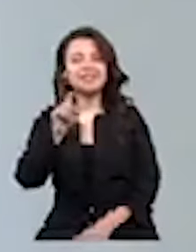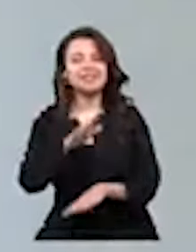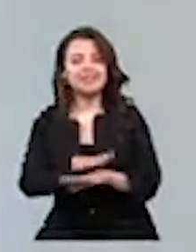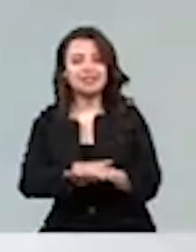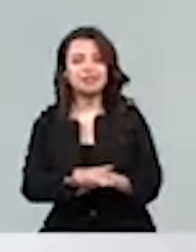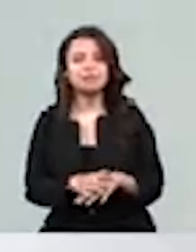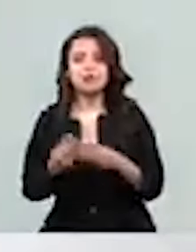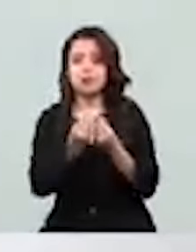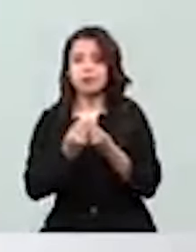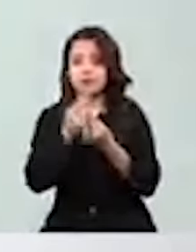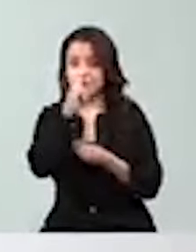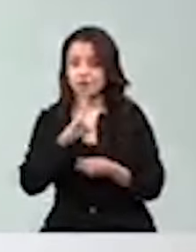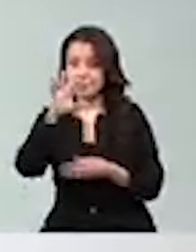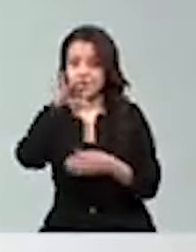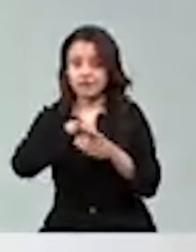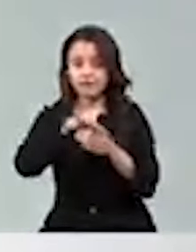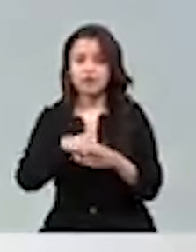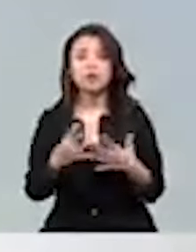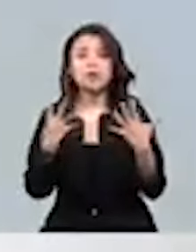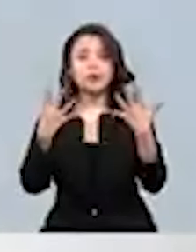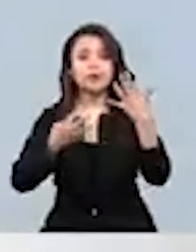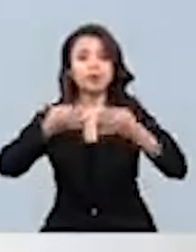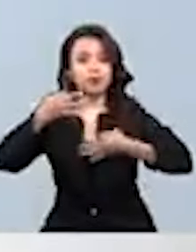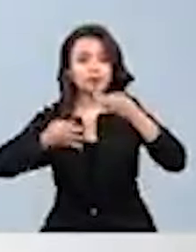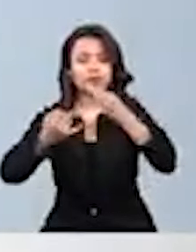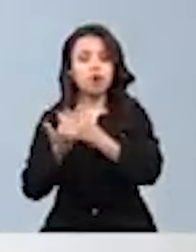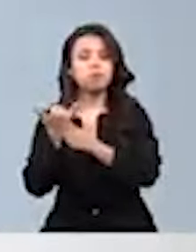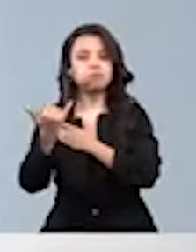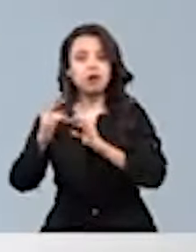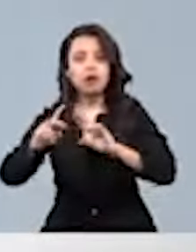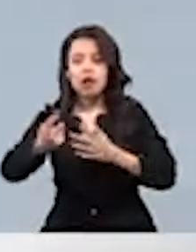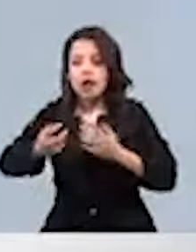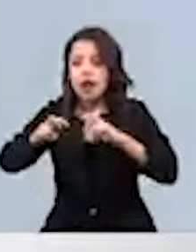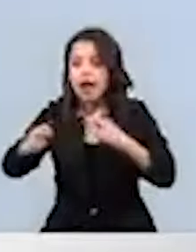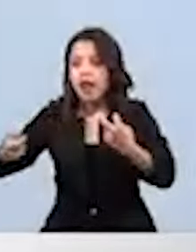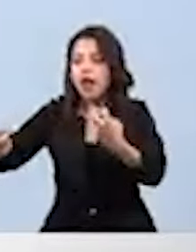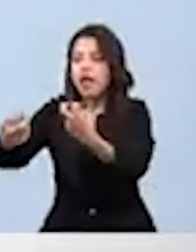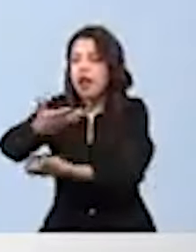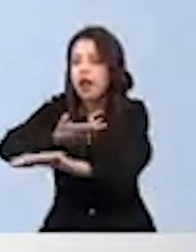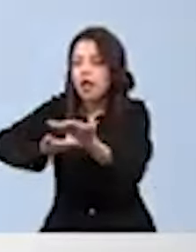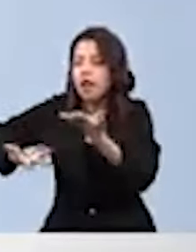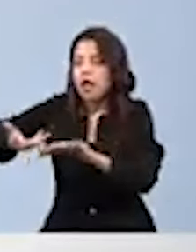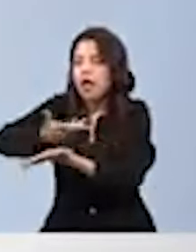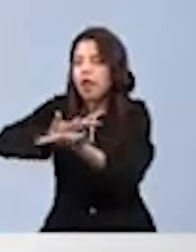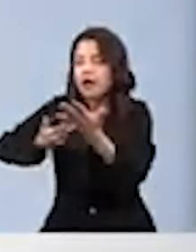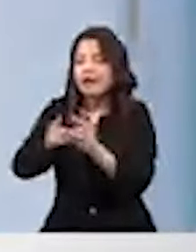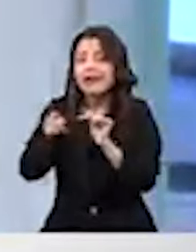Consejo Nacional Electoral, 9 magistrados. En sus votos está el